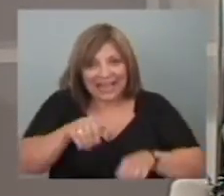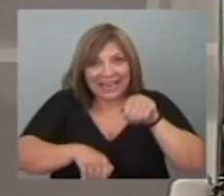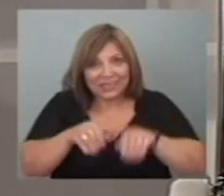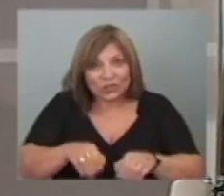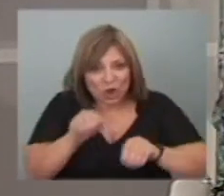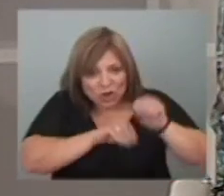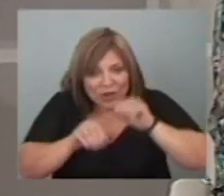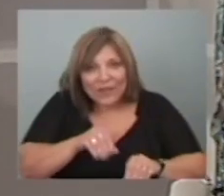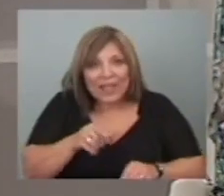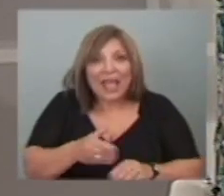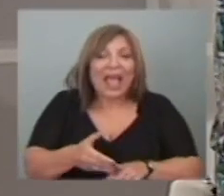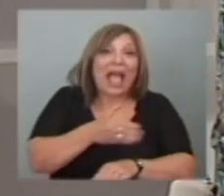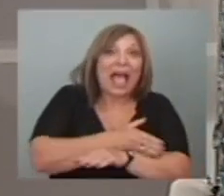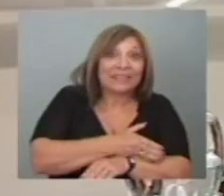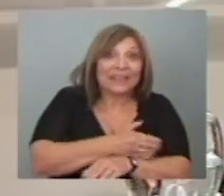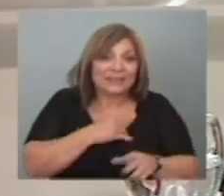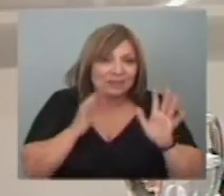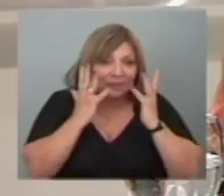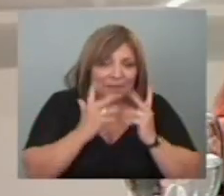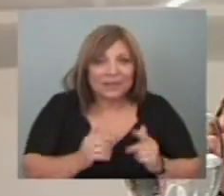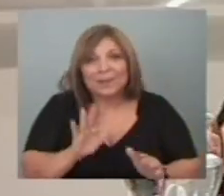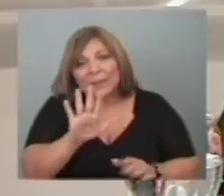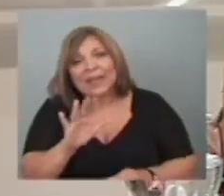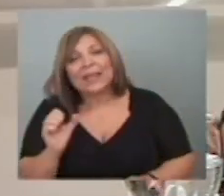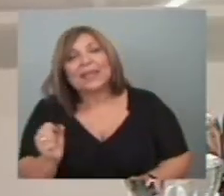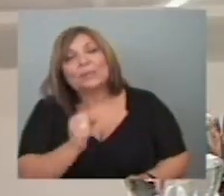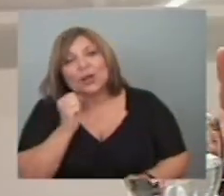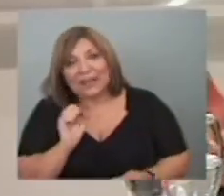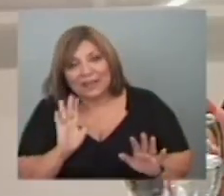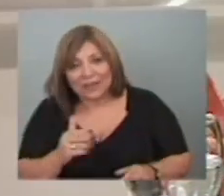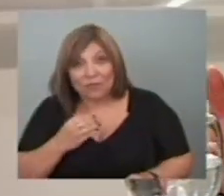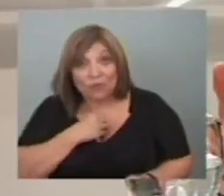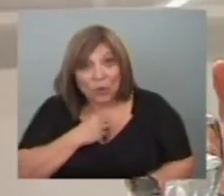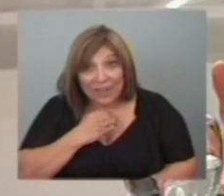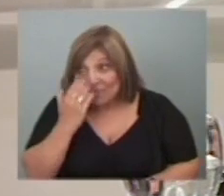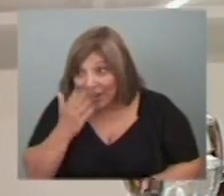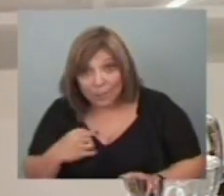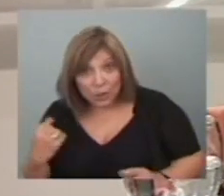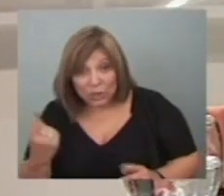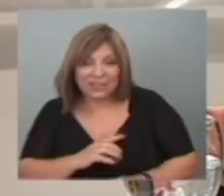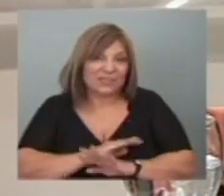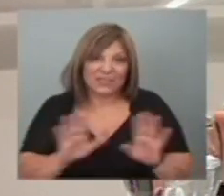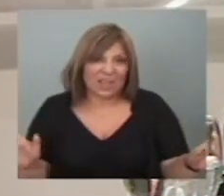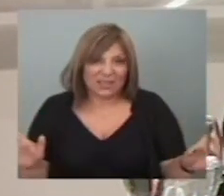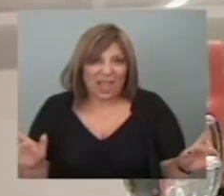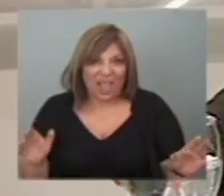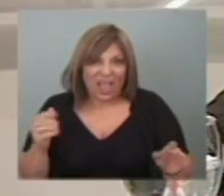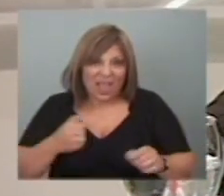elección con anterioridad. Lo importante es que salga, si fuera por la voluntad política del Frente Amplio, eso ya estaría